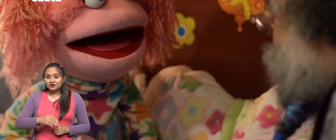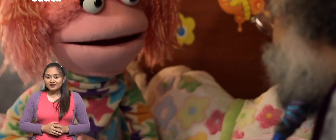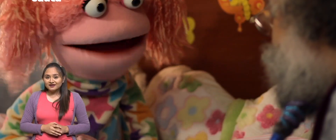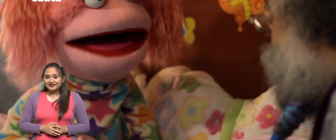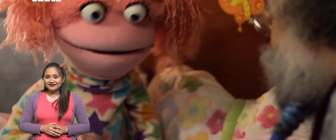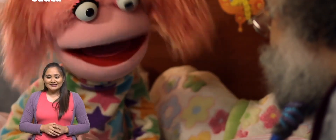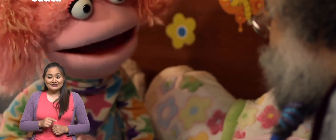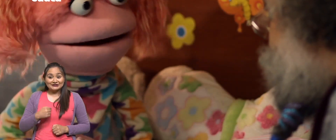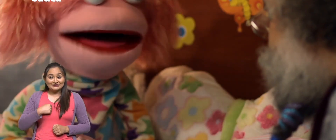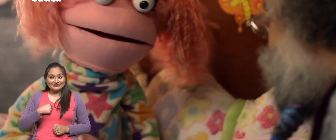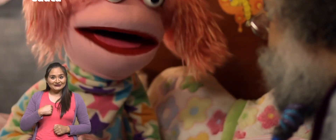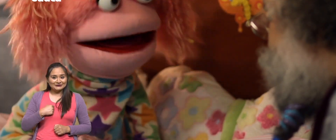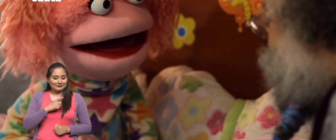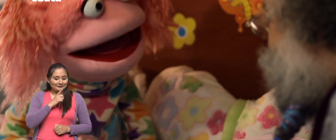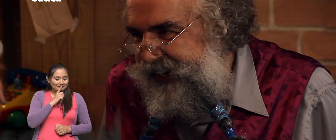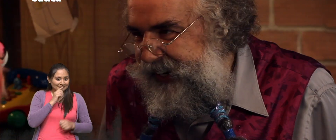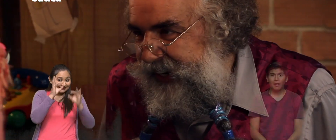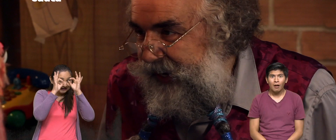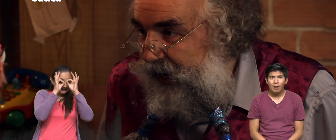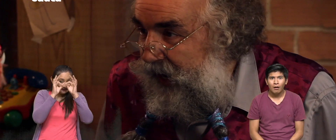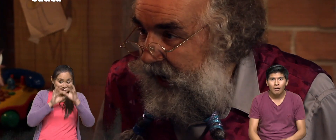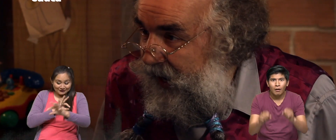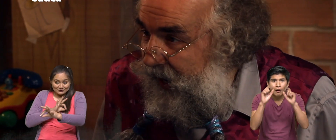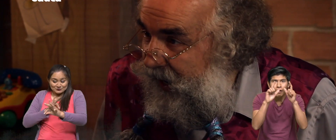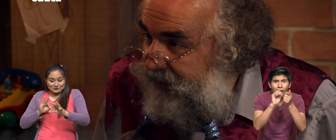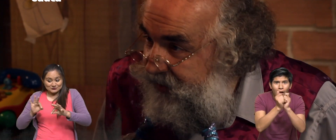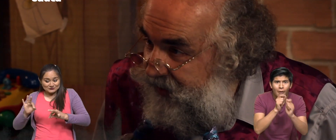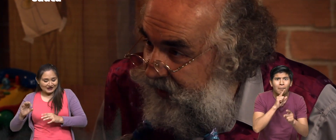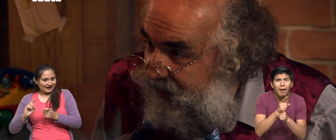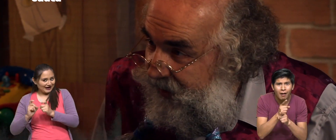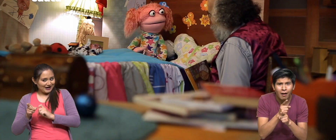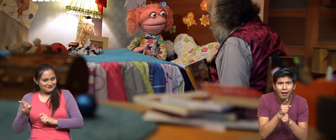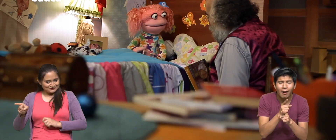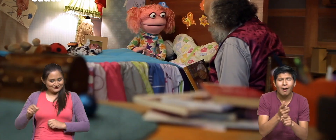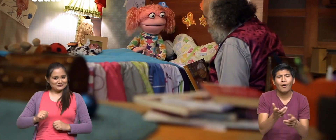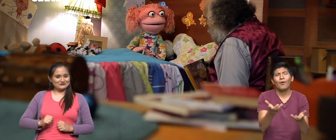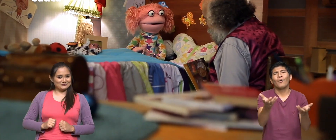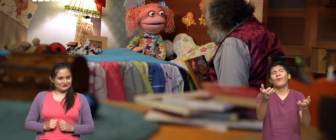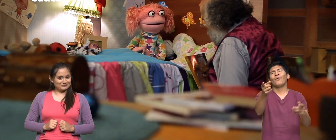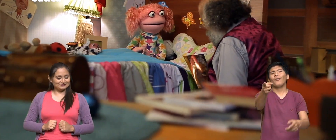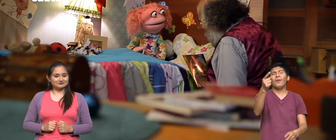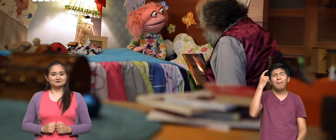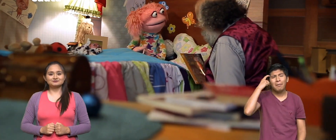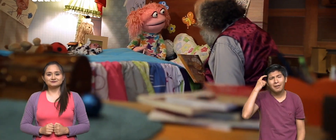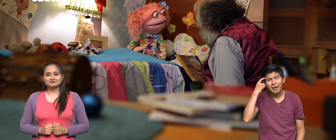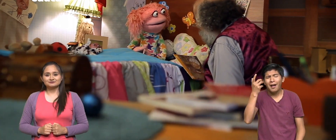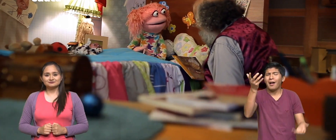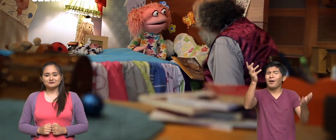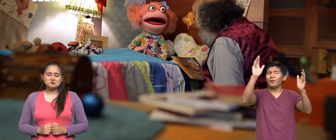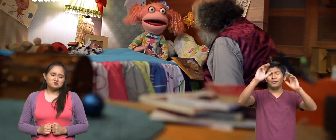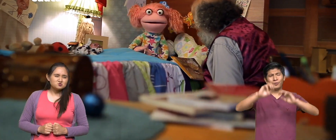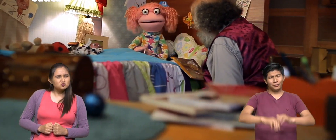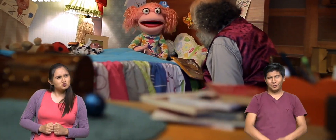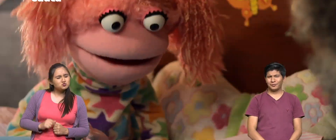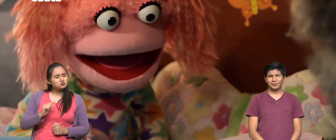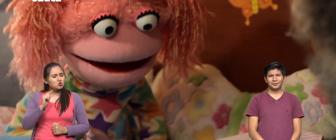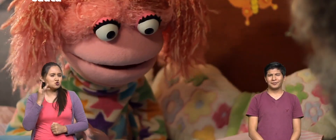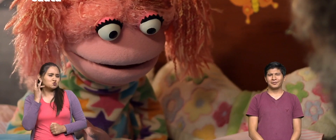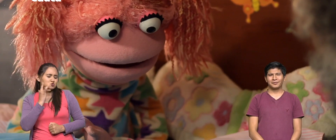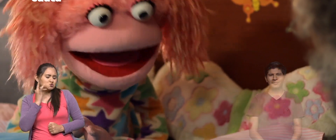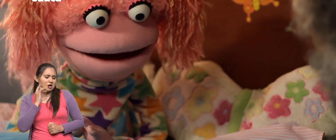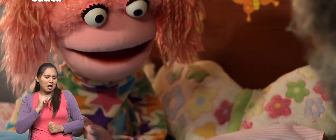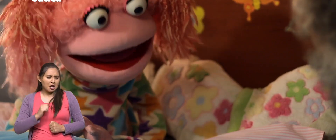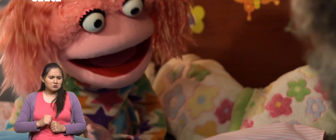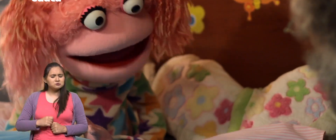Papo, hoy cambié los lentes contigo. ¿Ah, sí? ¿Y qué te pareció? Un poco